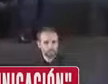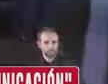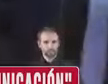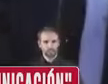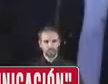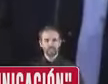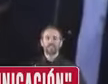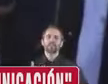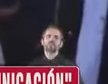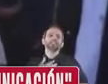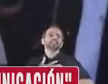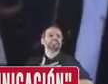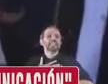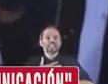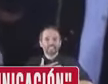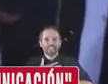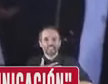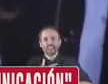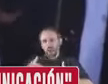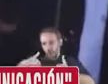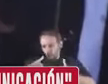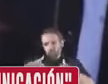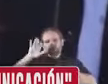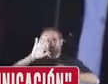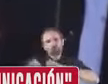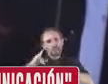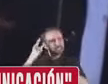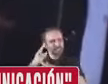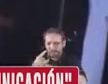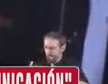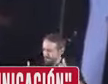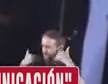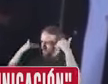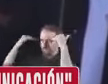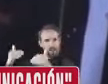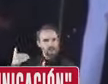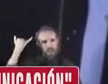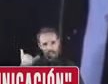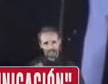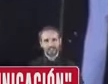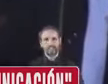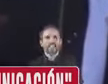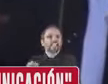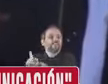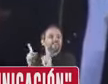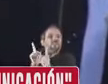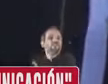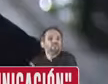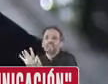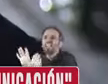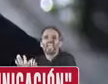y sentir que lo que uno hace trasciende y queda